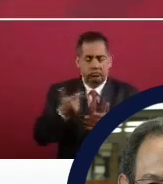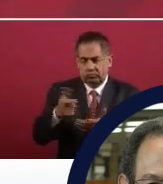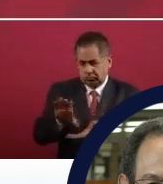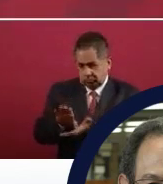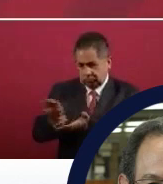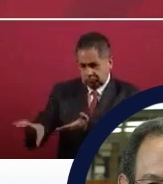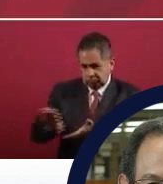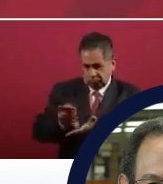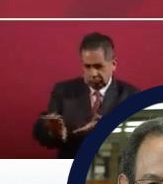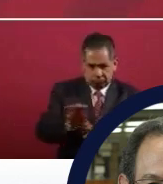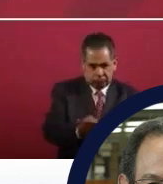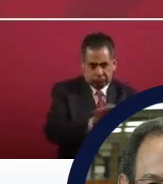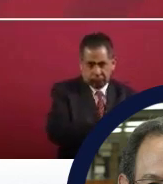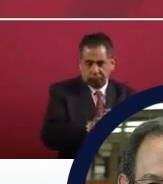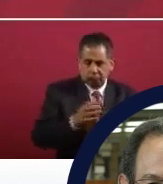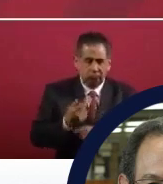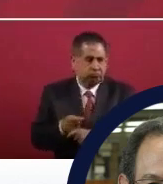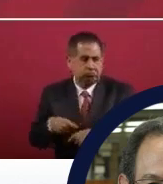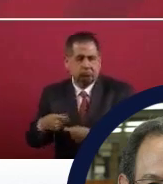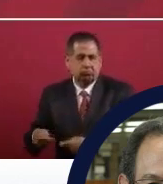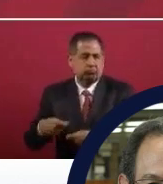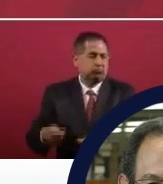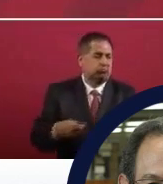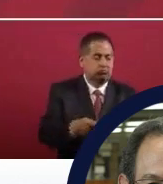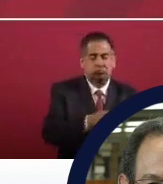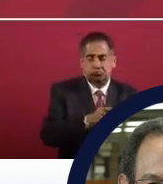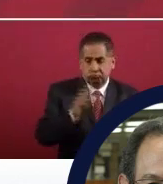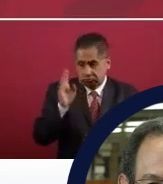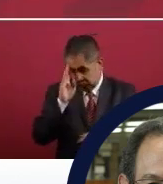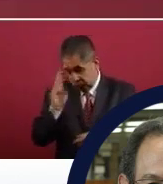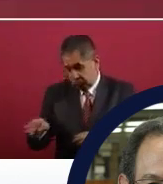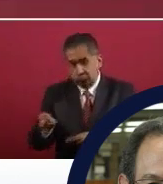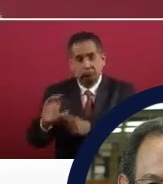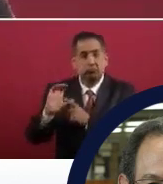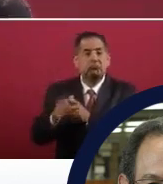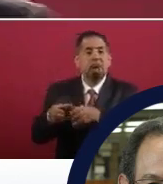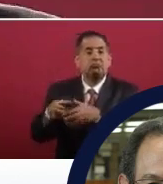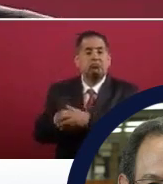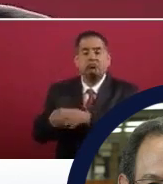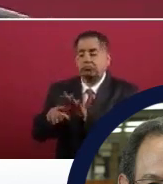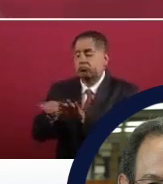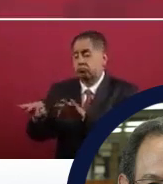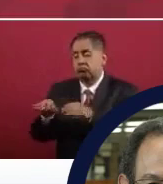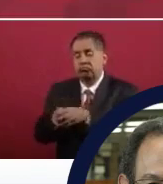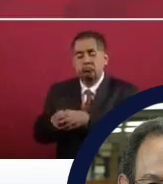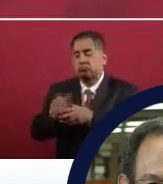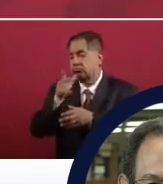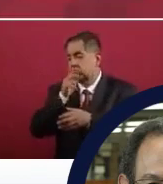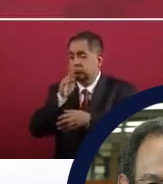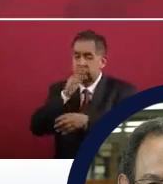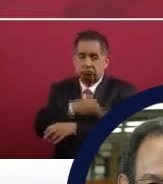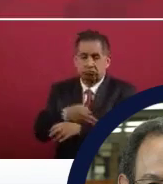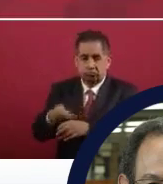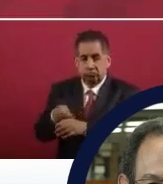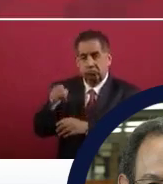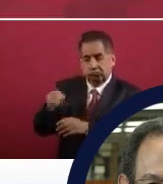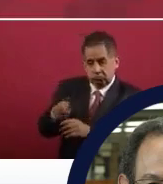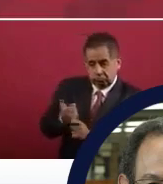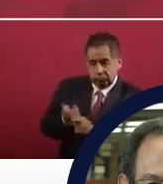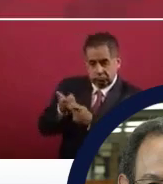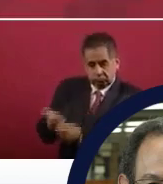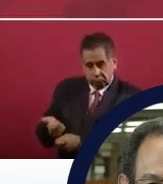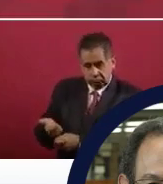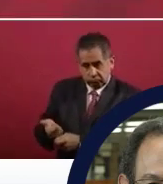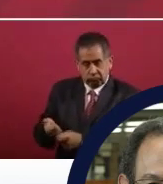la esencia de los derechos humanos que trascienden ideologías. Desde su fundación